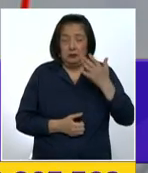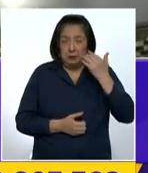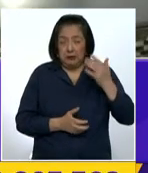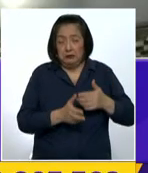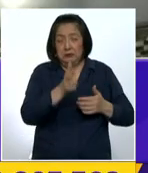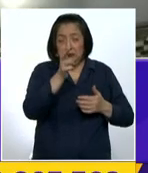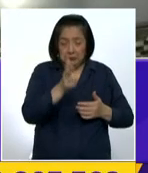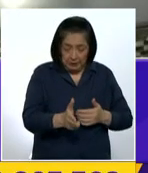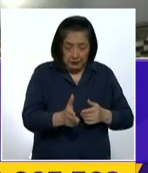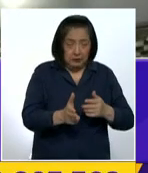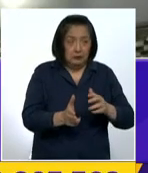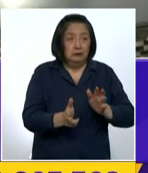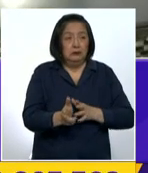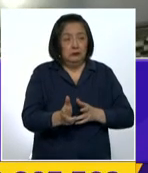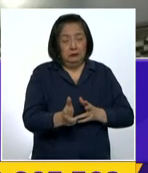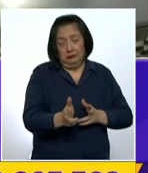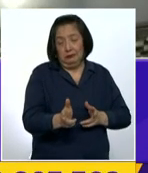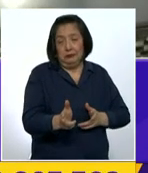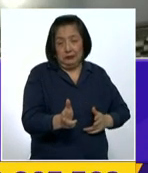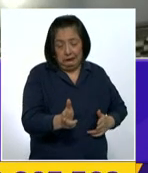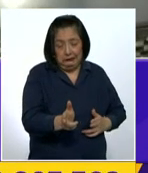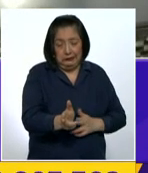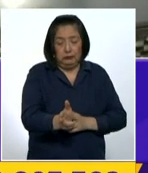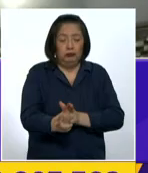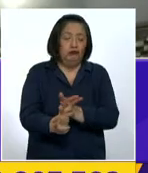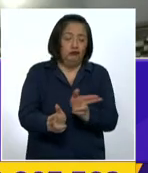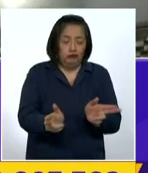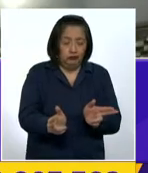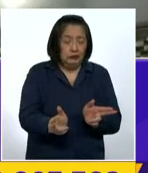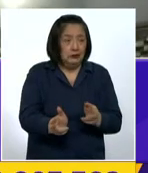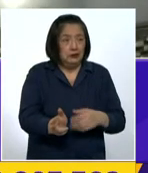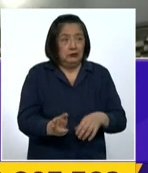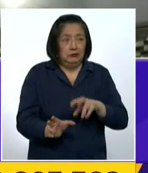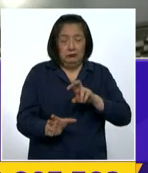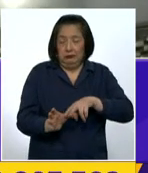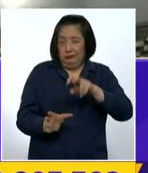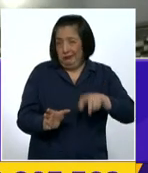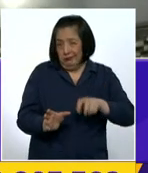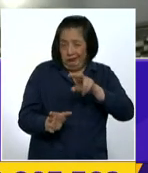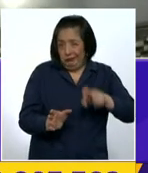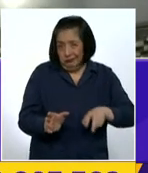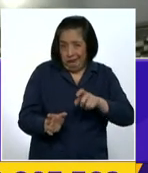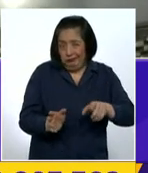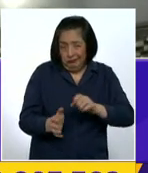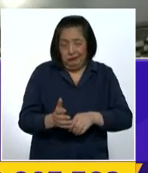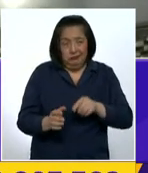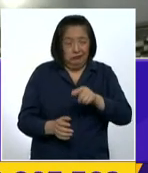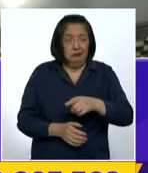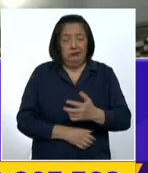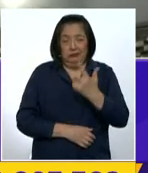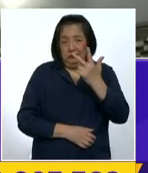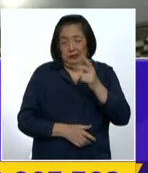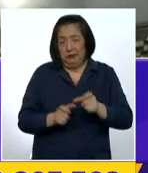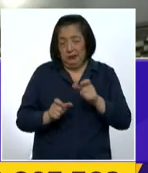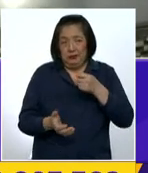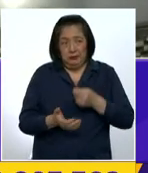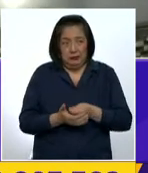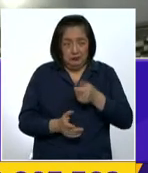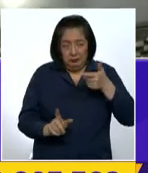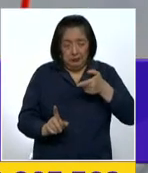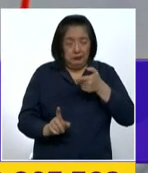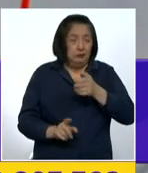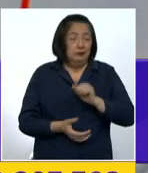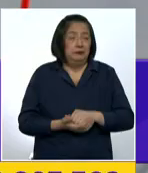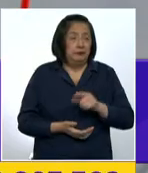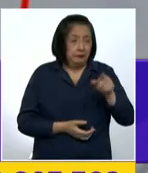en el semáforo en rojo, hacen este giro en U y rápidamente se ve que de allí descienden estos tres sicarios. Ahí tienen ustedes